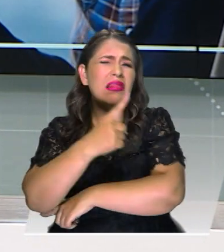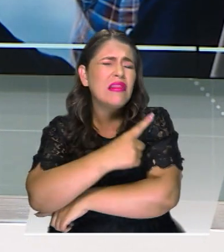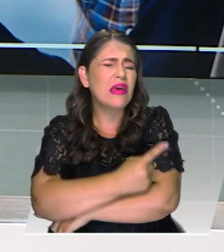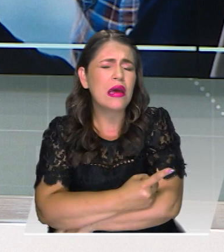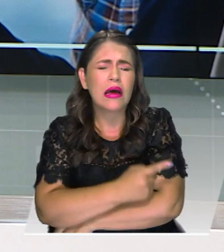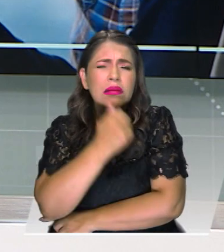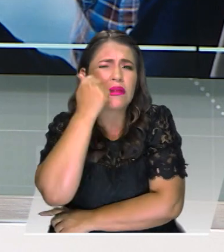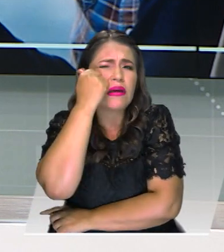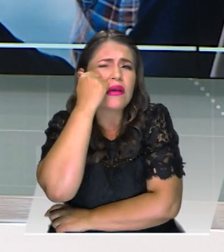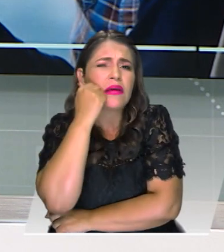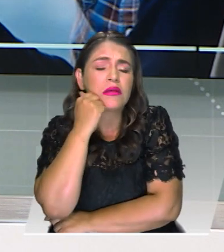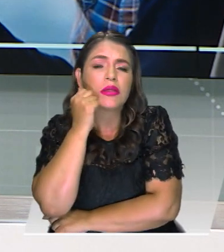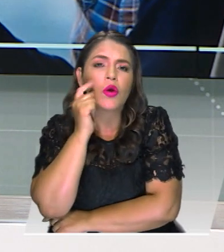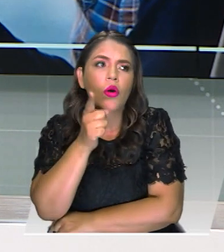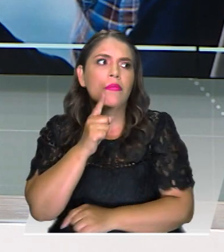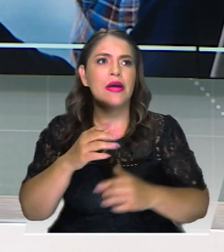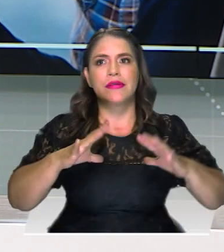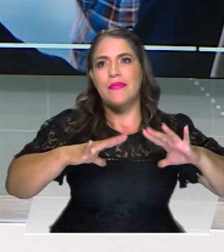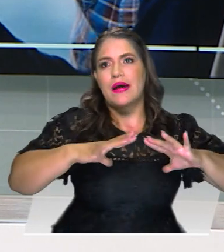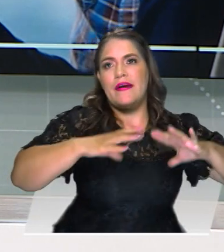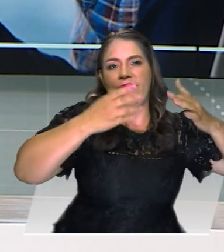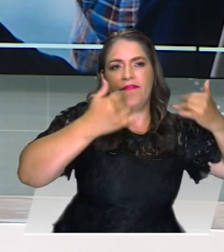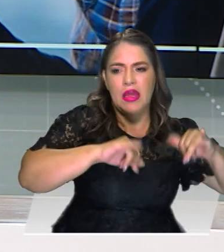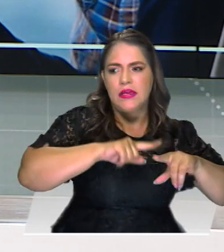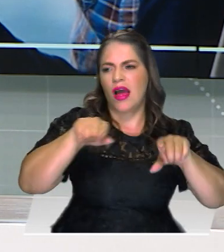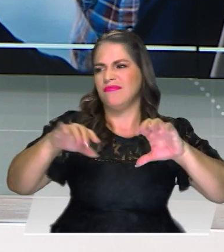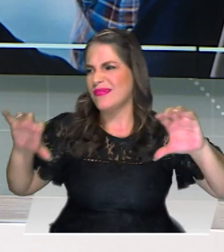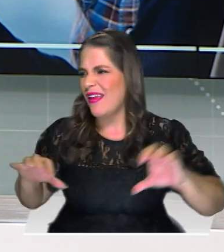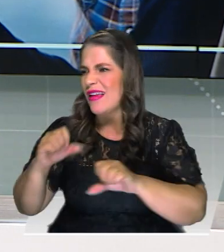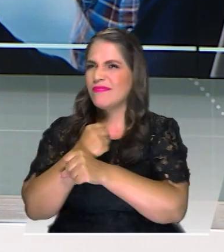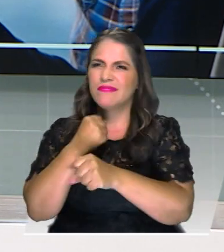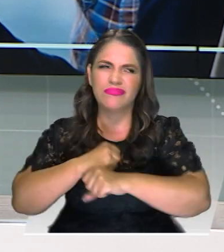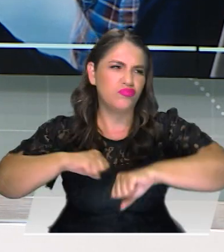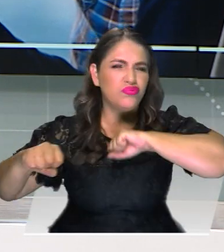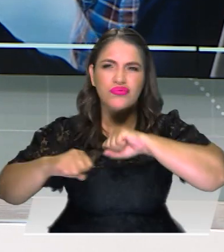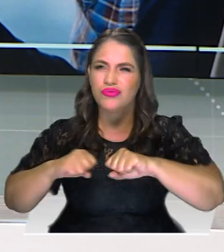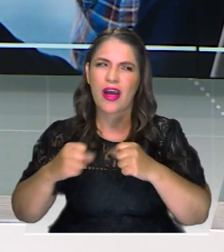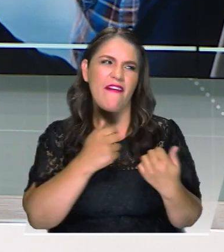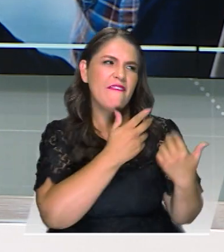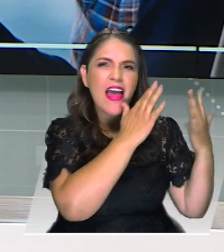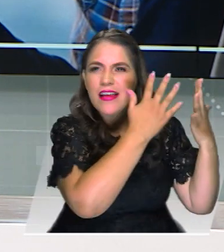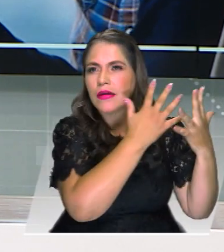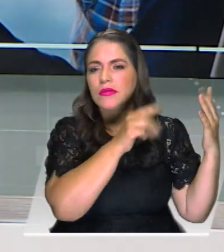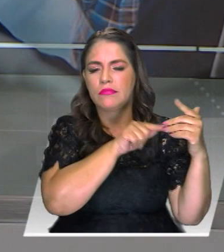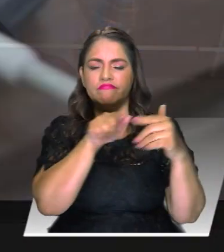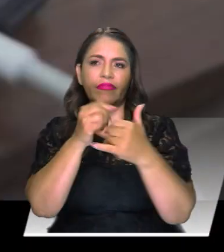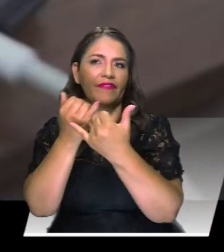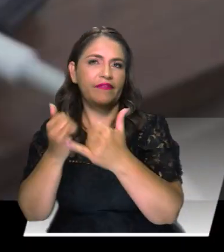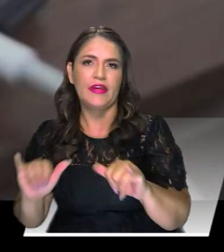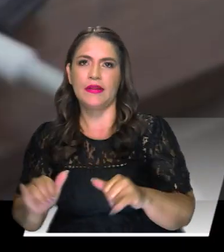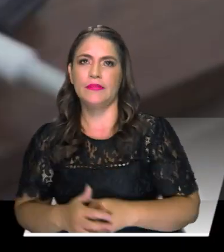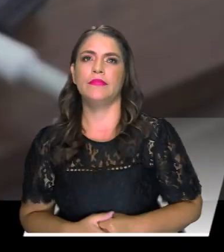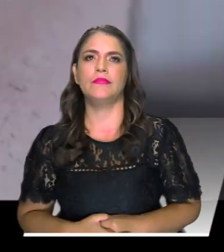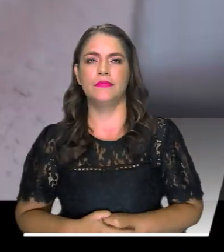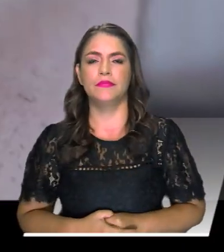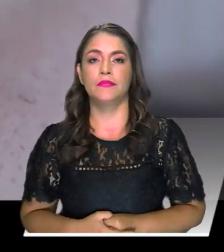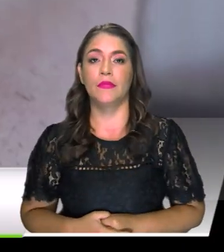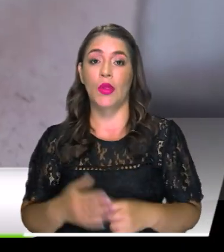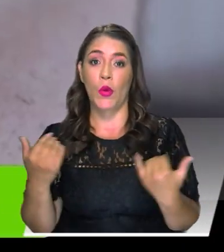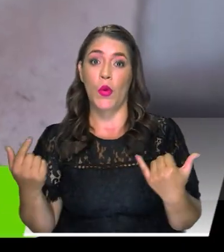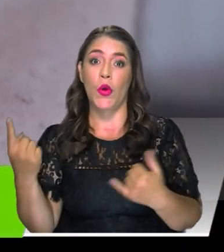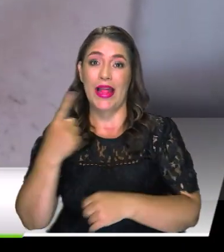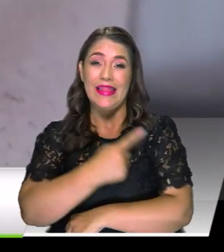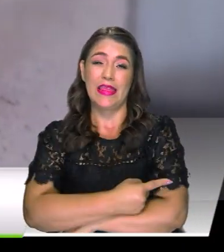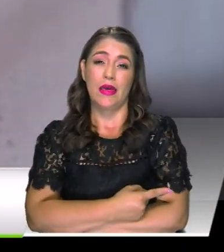a las actividades rutinarias después de unas largas vacaciones y muchas festividades este día es